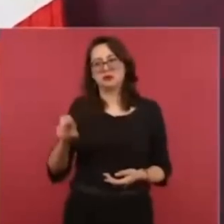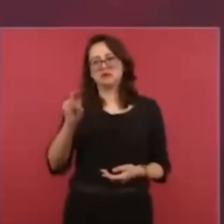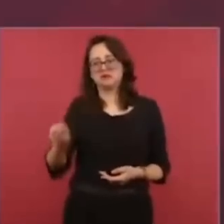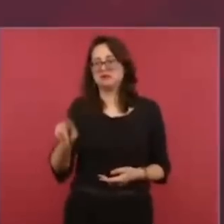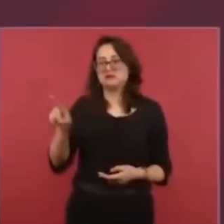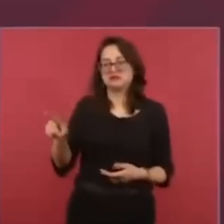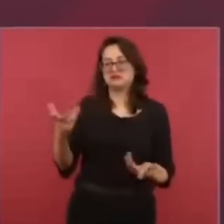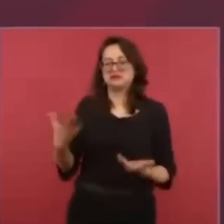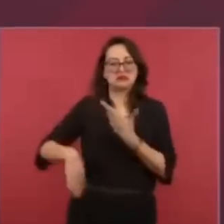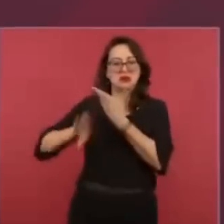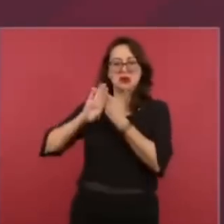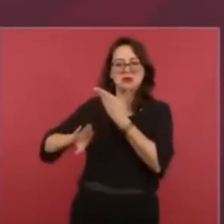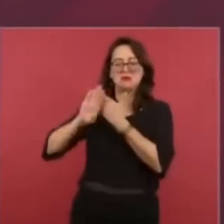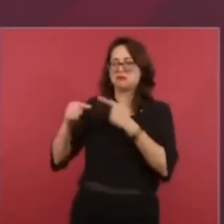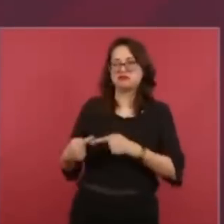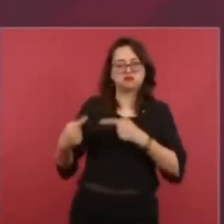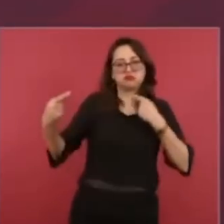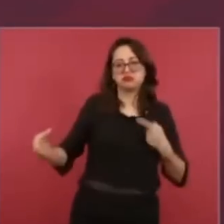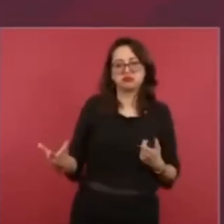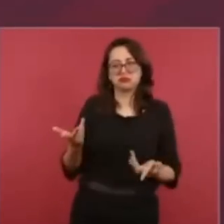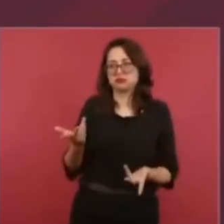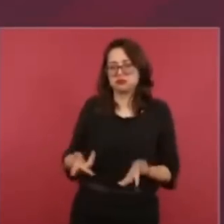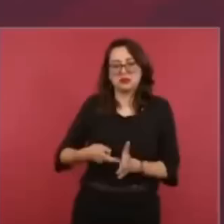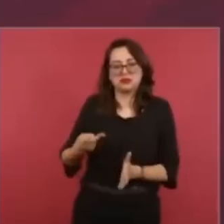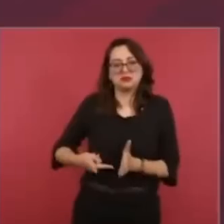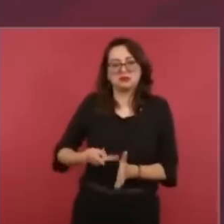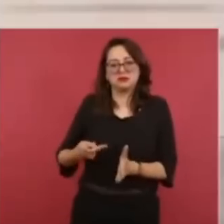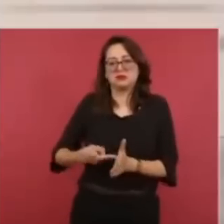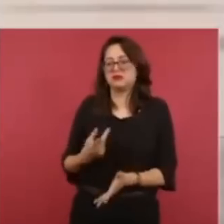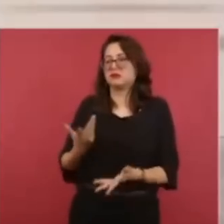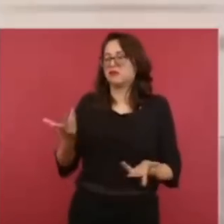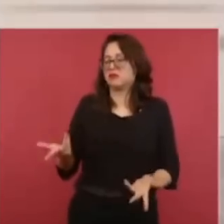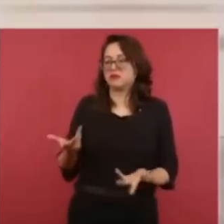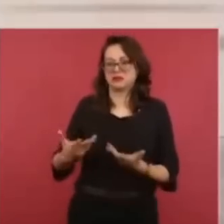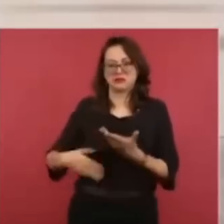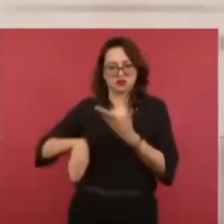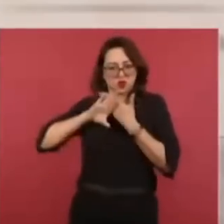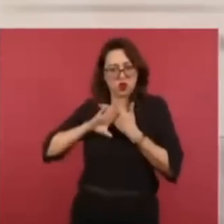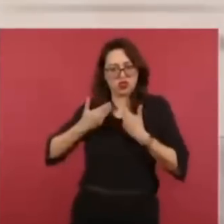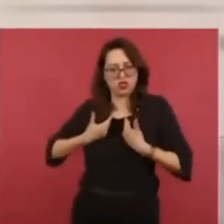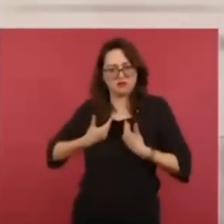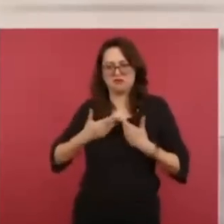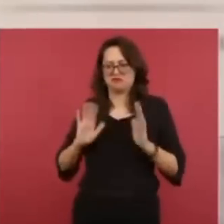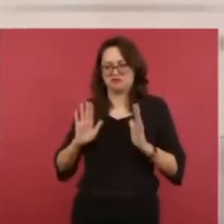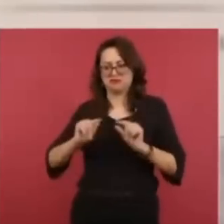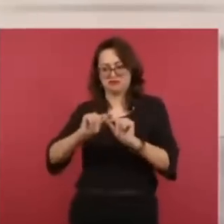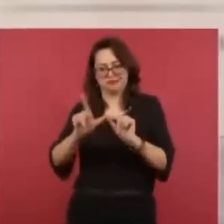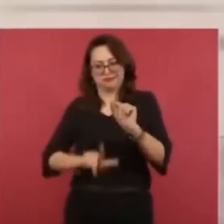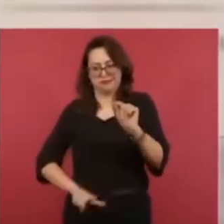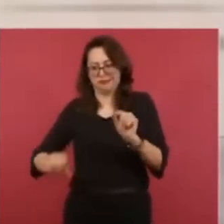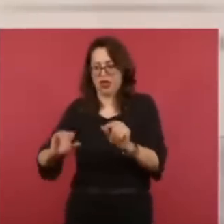porque se han dedicado a actuar en contra de la transformación.